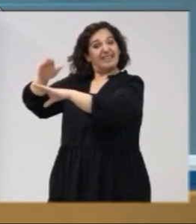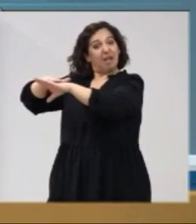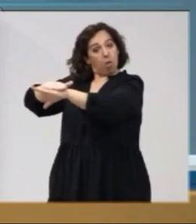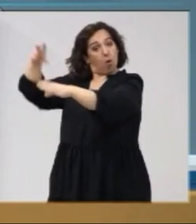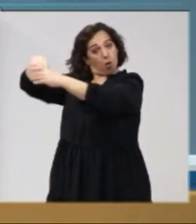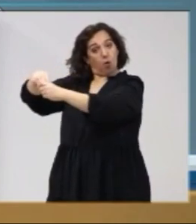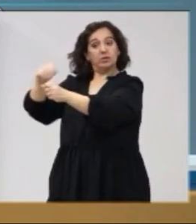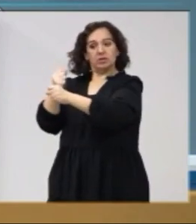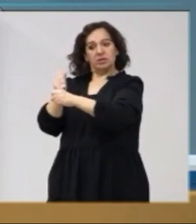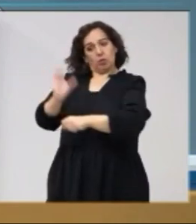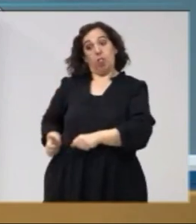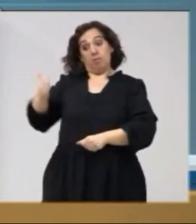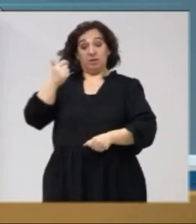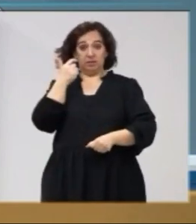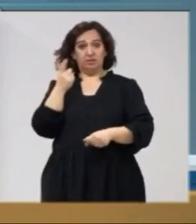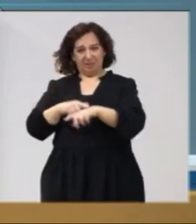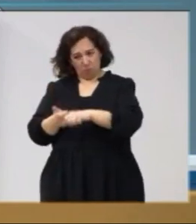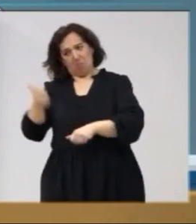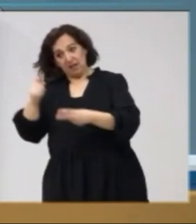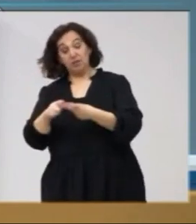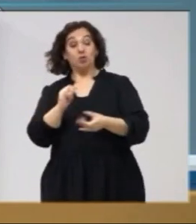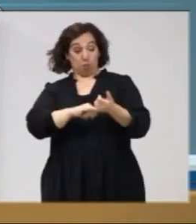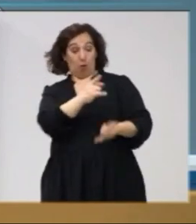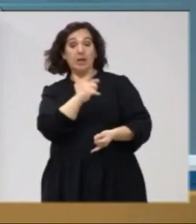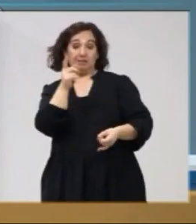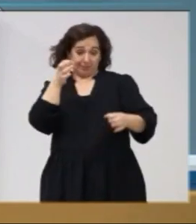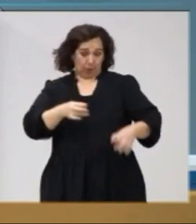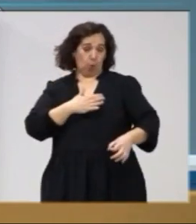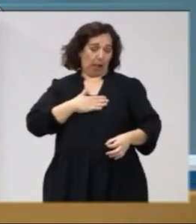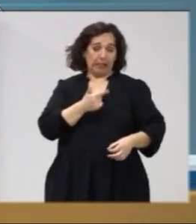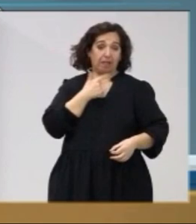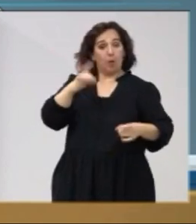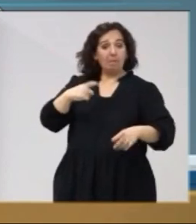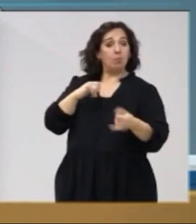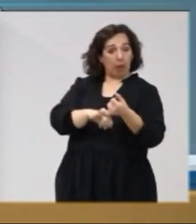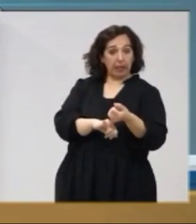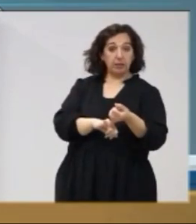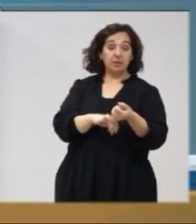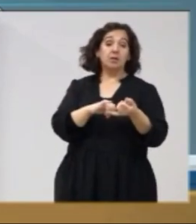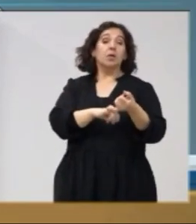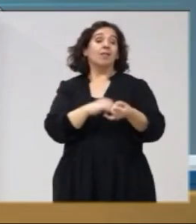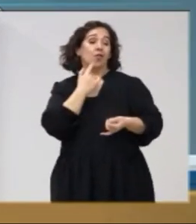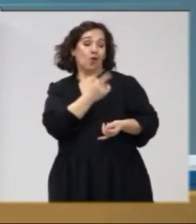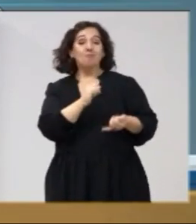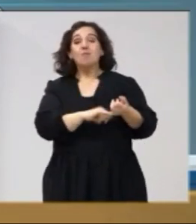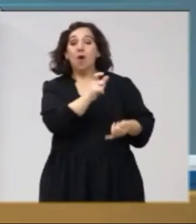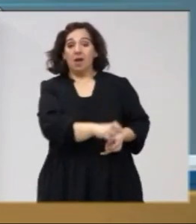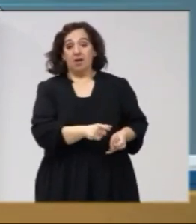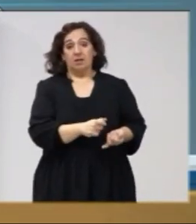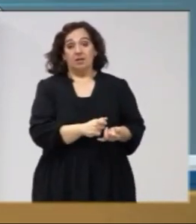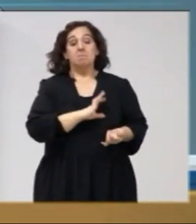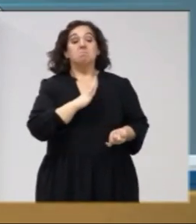tiempo. Su mujer seguro que estará encantada, como estaría la mía, si mañana le dijese